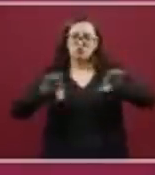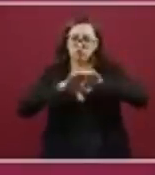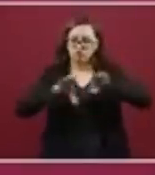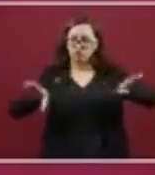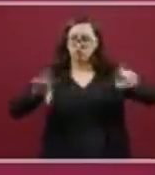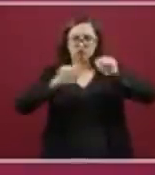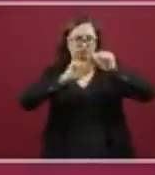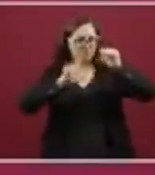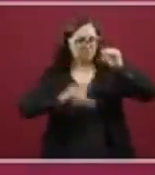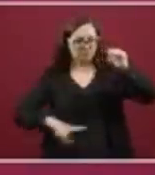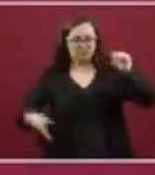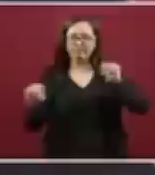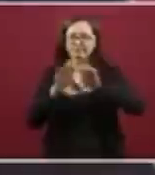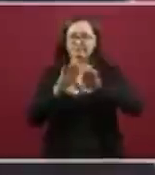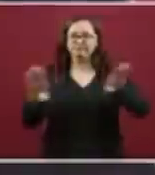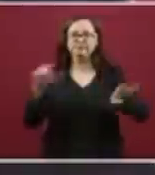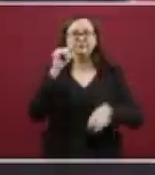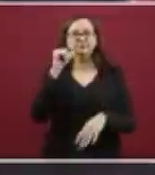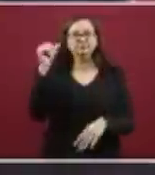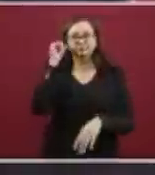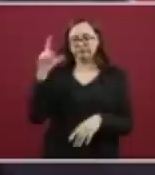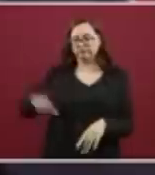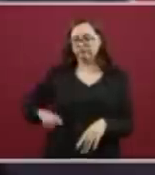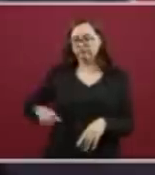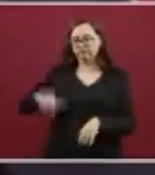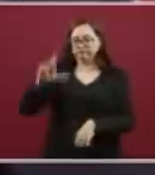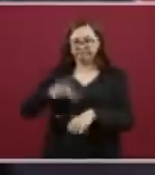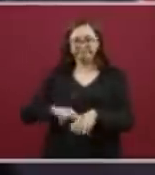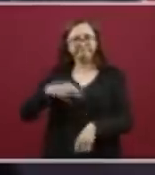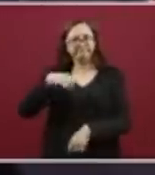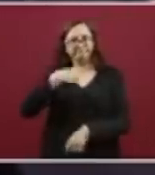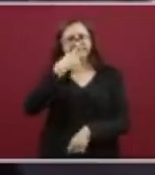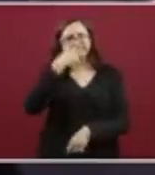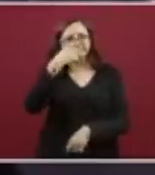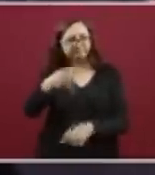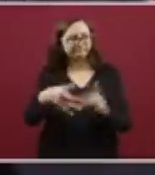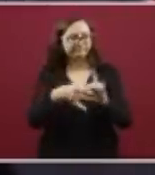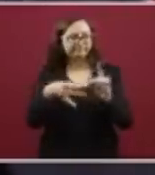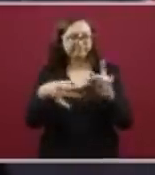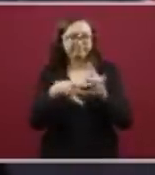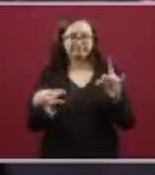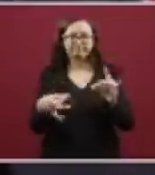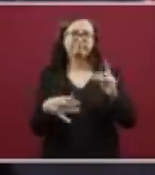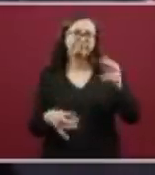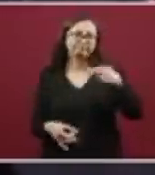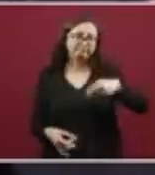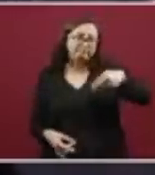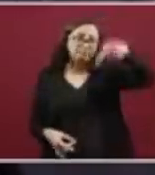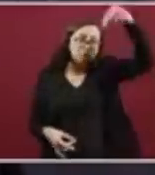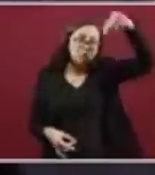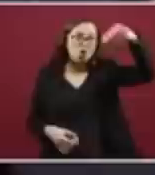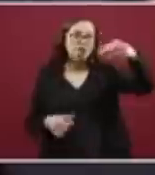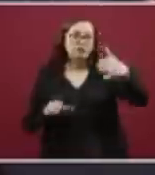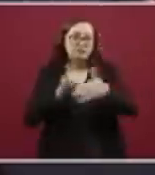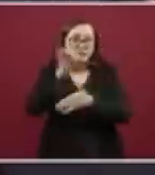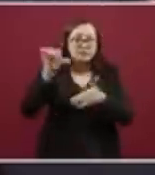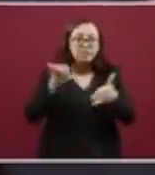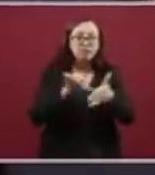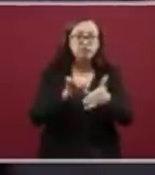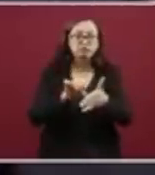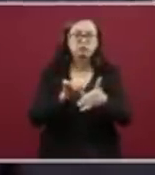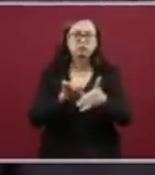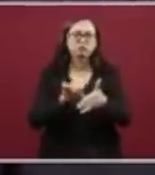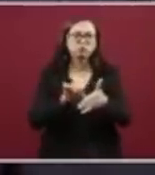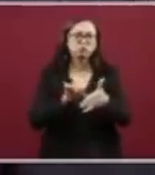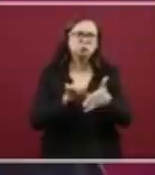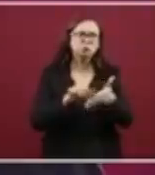se lo comentaba yo a los gobernadores, porque en el norte, en el centro del país,